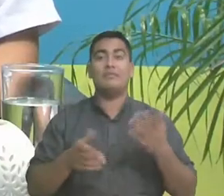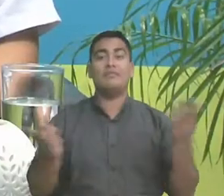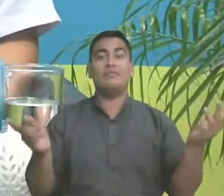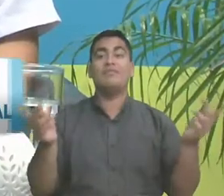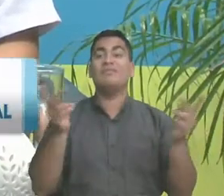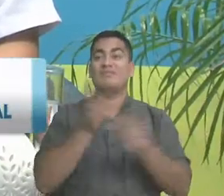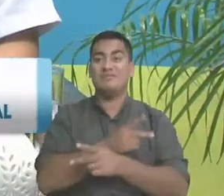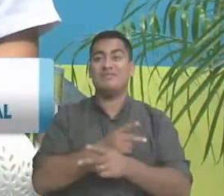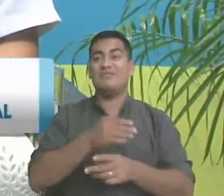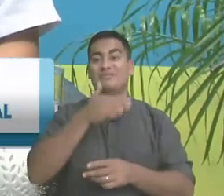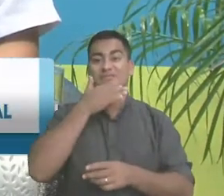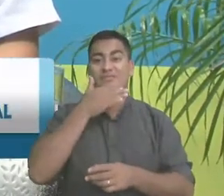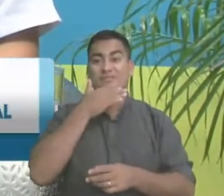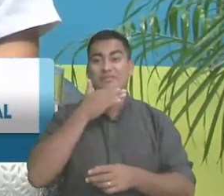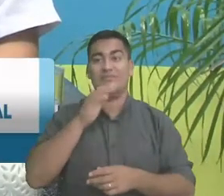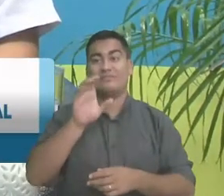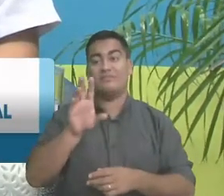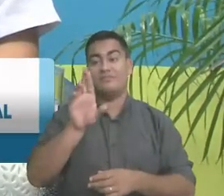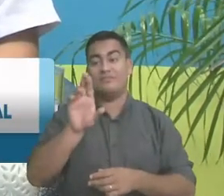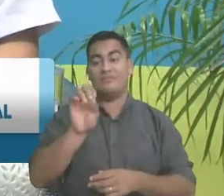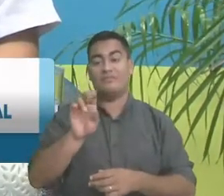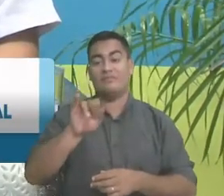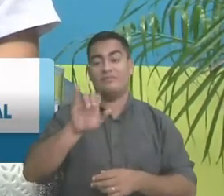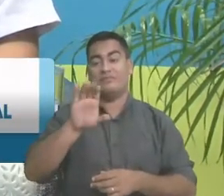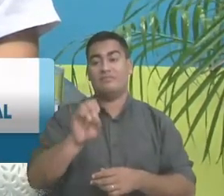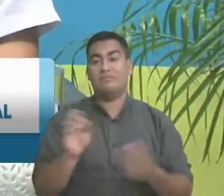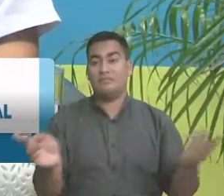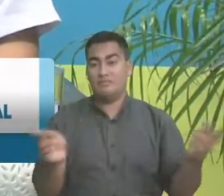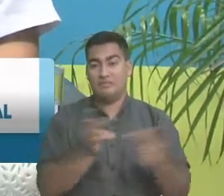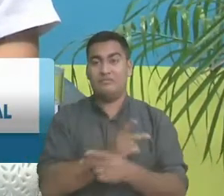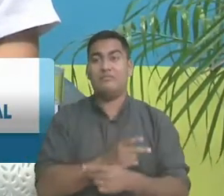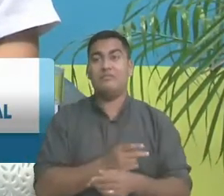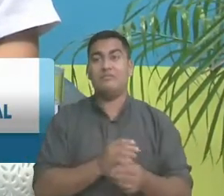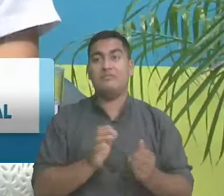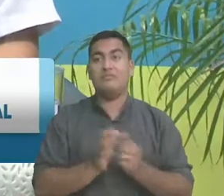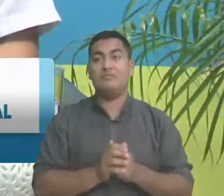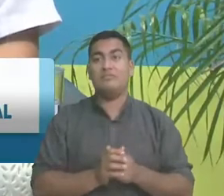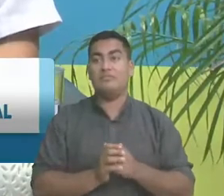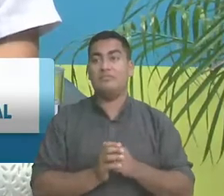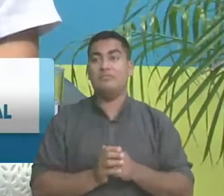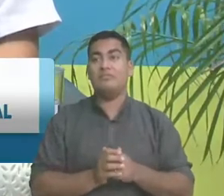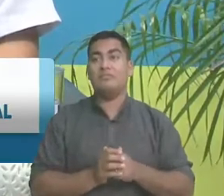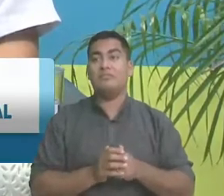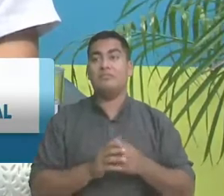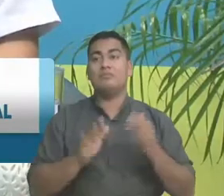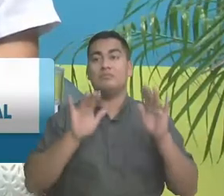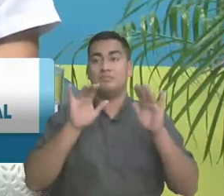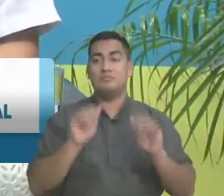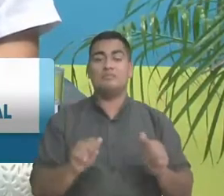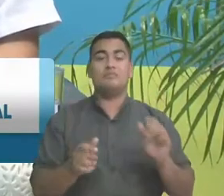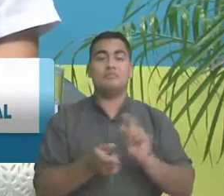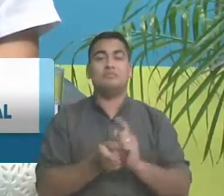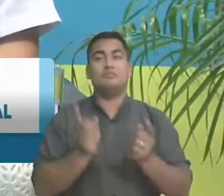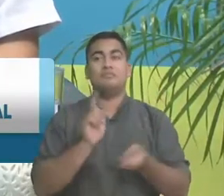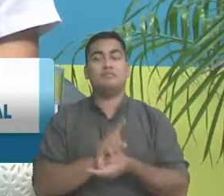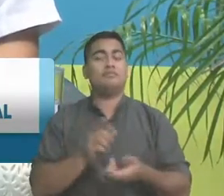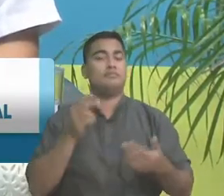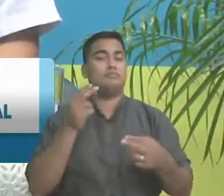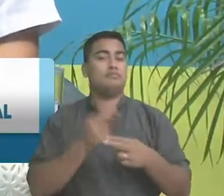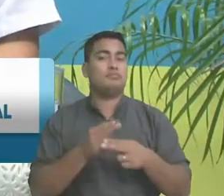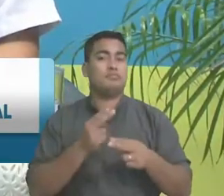ya se vuelven consecutivos y en muchos casos ya no van a ser virales. Ya pasan a la otra fase, que